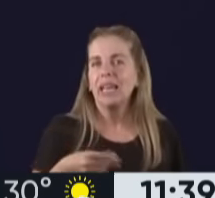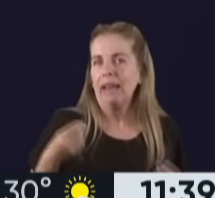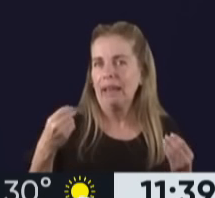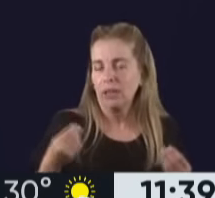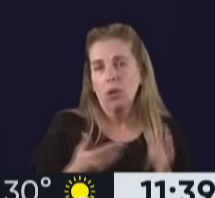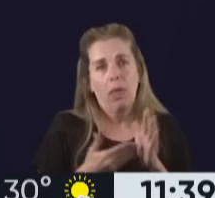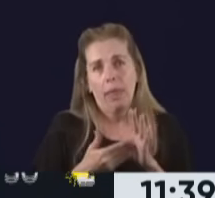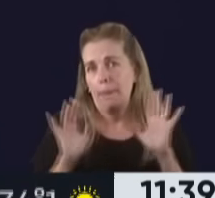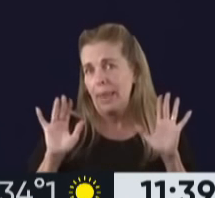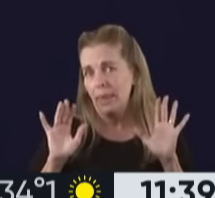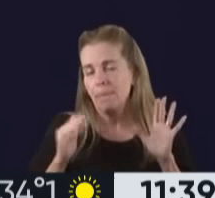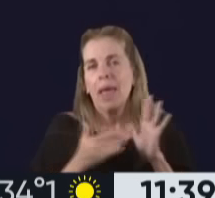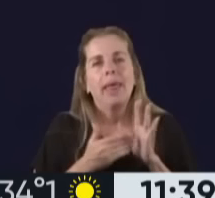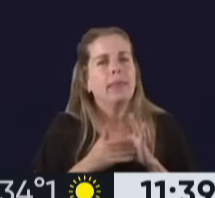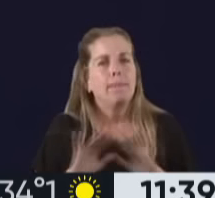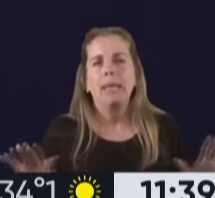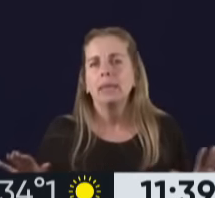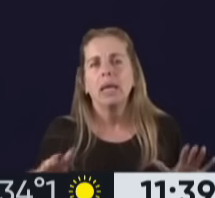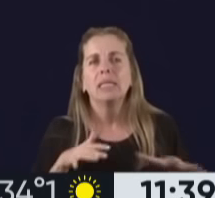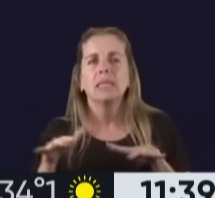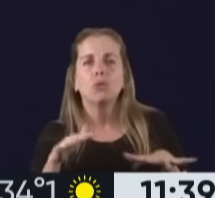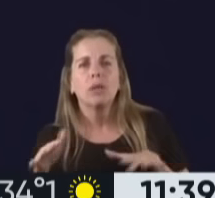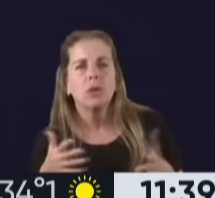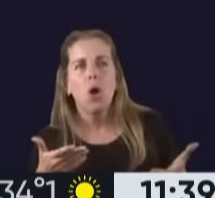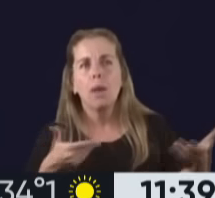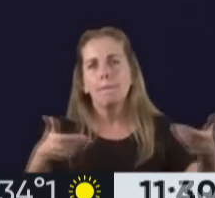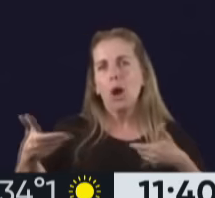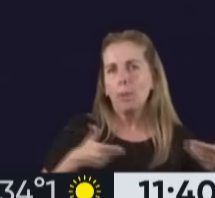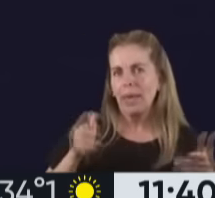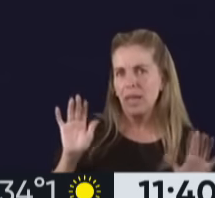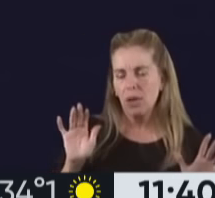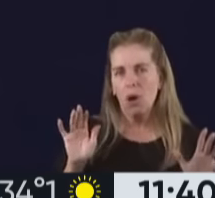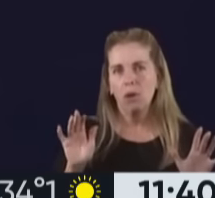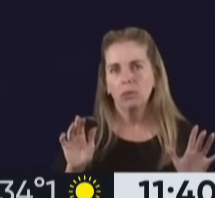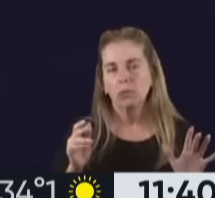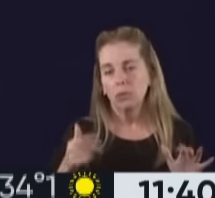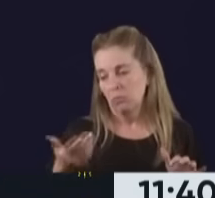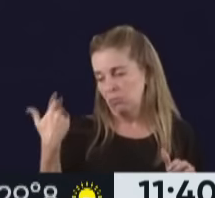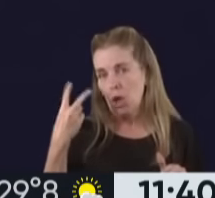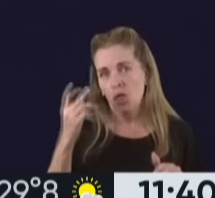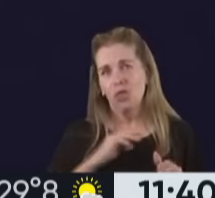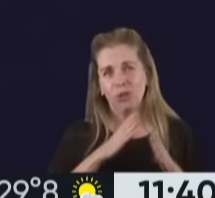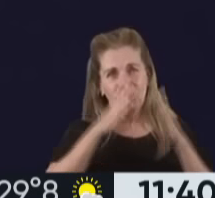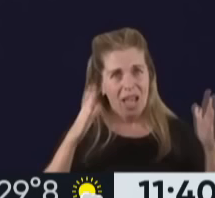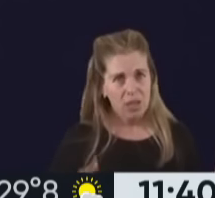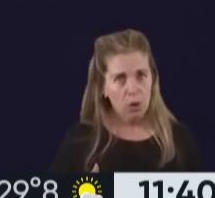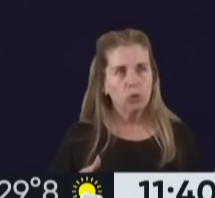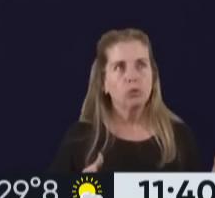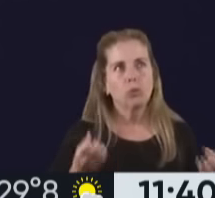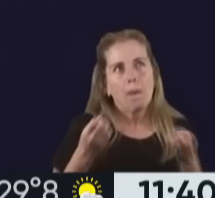acuerdo a emergencias o a cuestiones puntuales que pueda haber, y no hemos tenido nunca en estos 2 años, arrancando